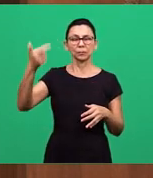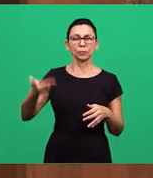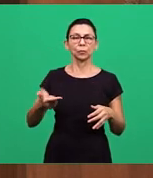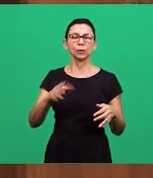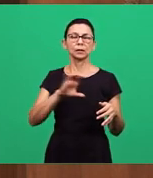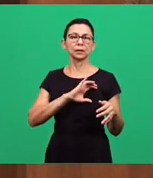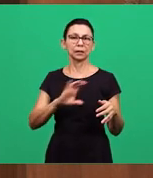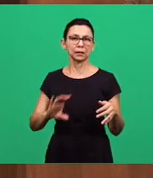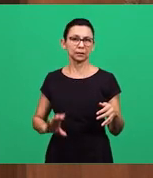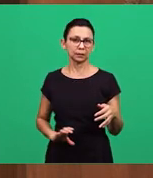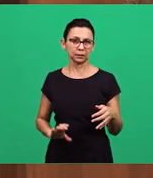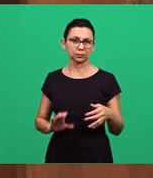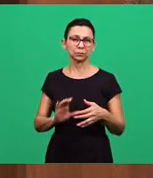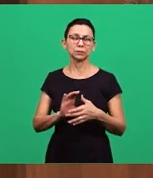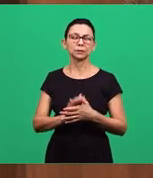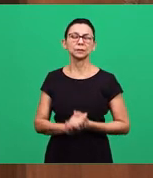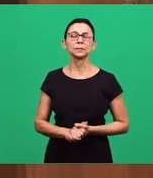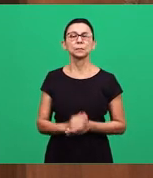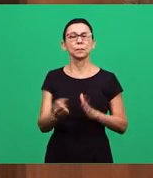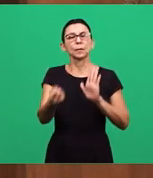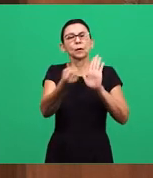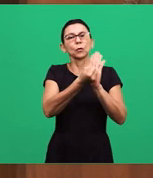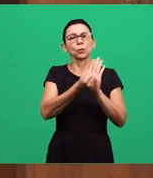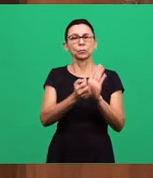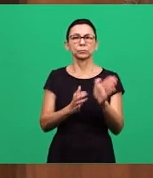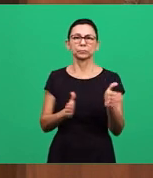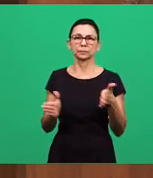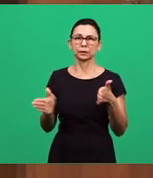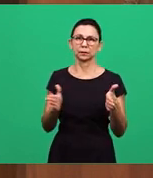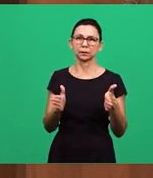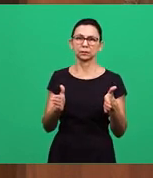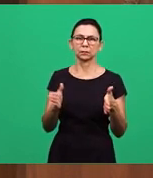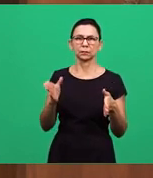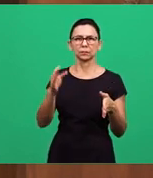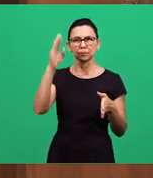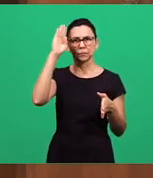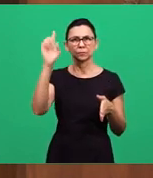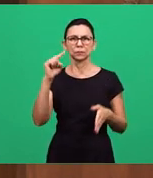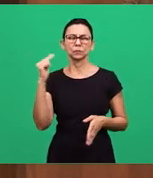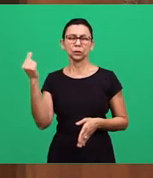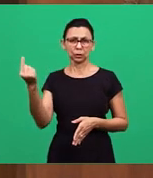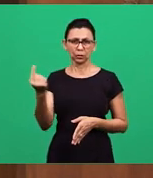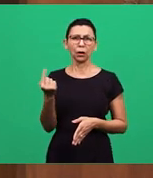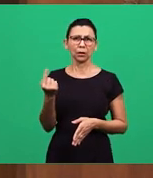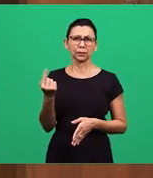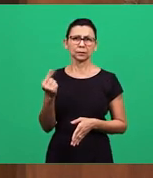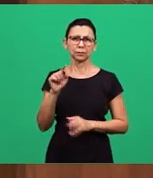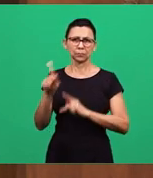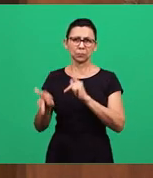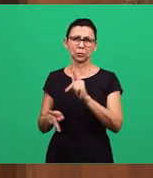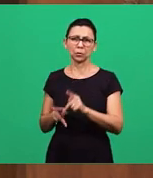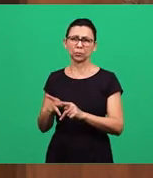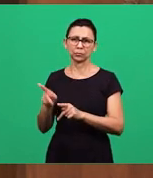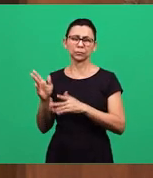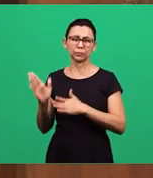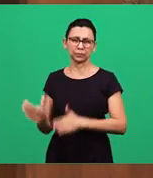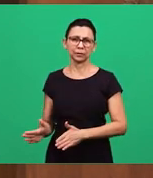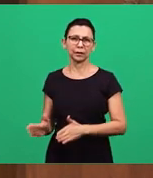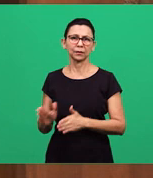una época, principalmente para nosotros como iglesia, porque allá se